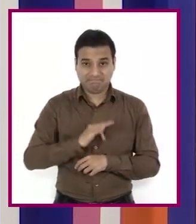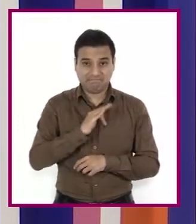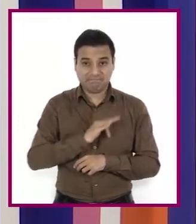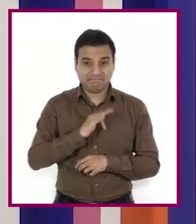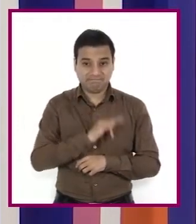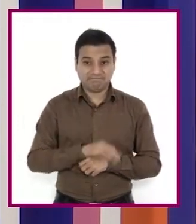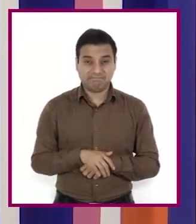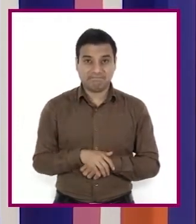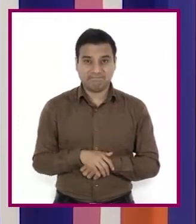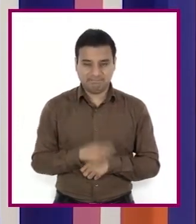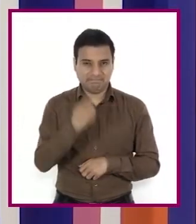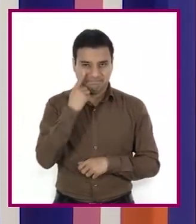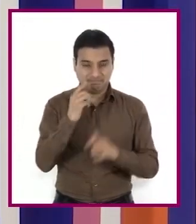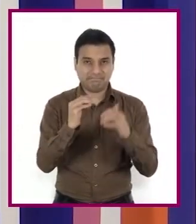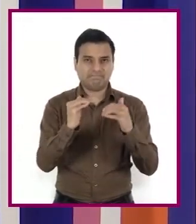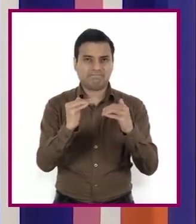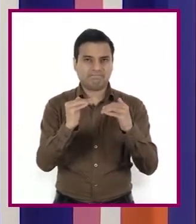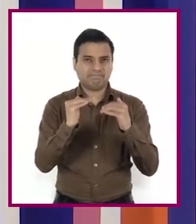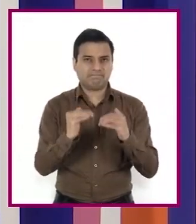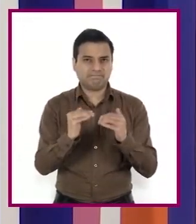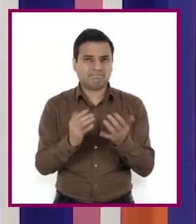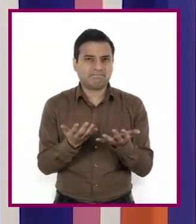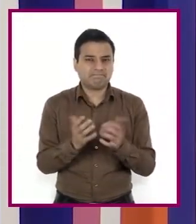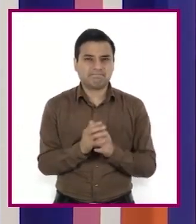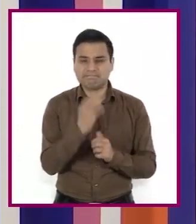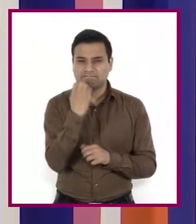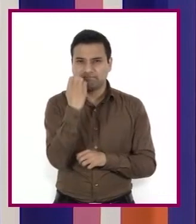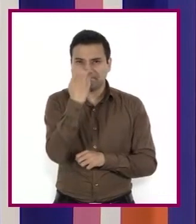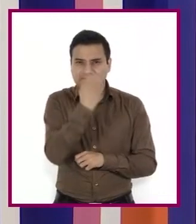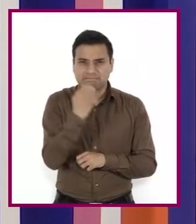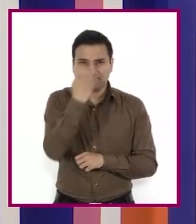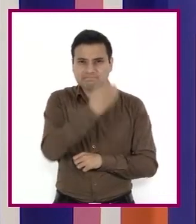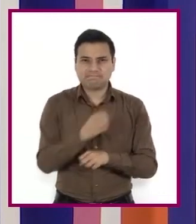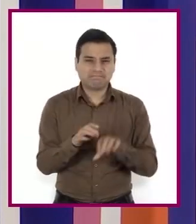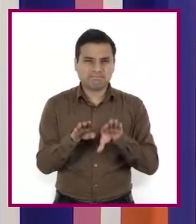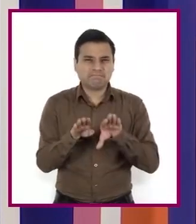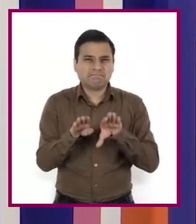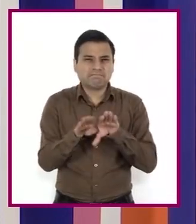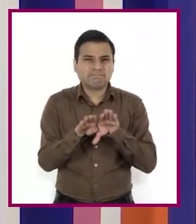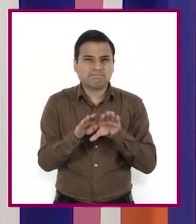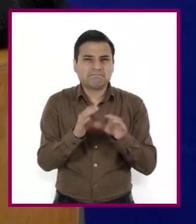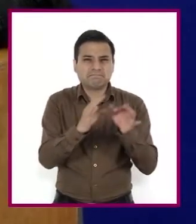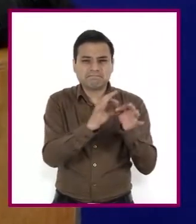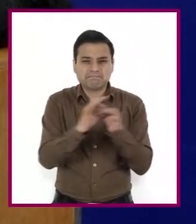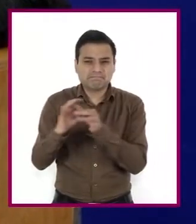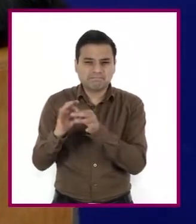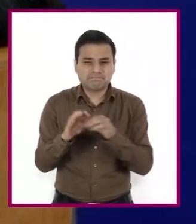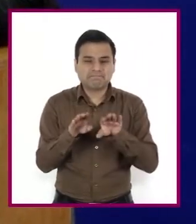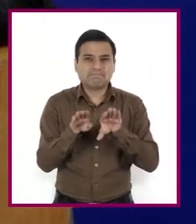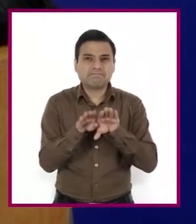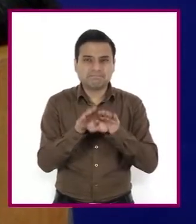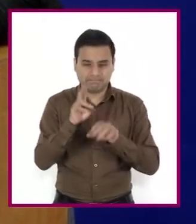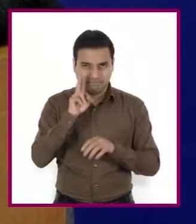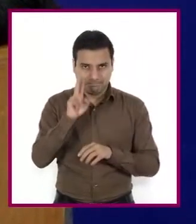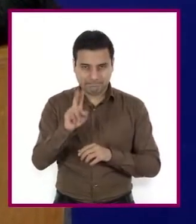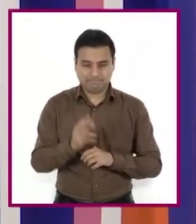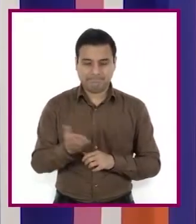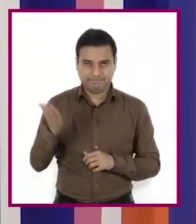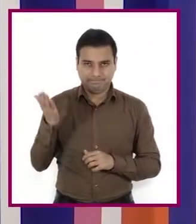lo anterior, veamos qué tipo de análisis realizar para lograr la progresión temática.